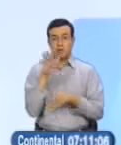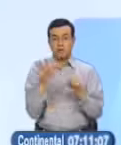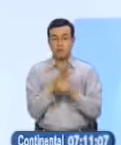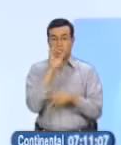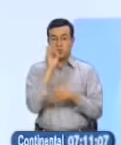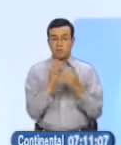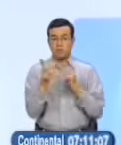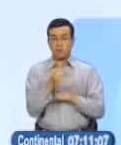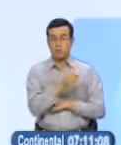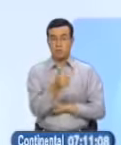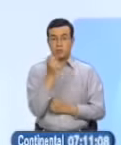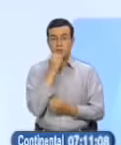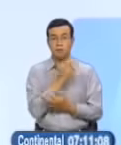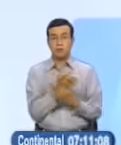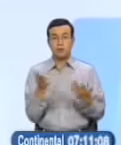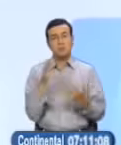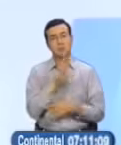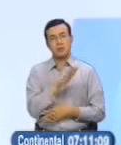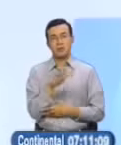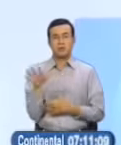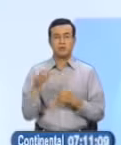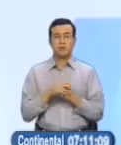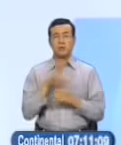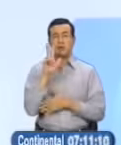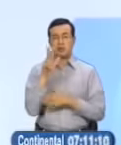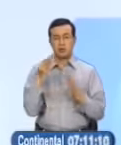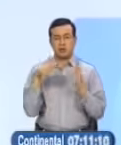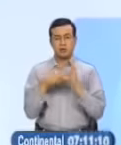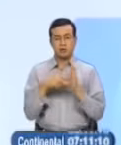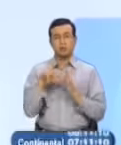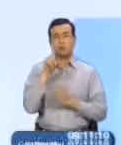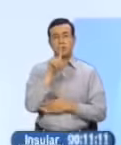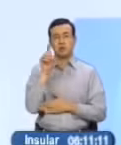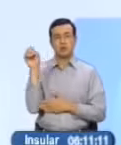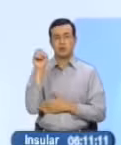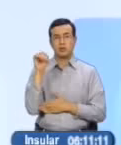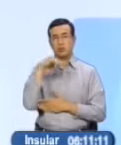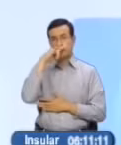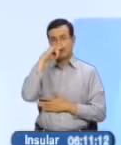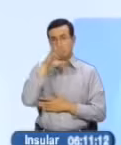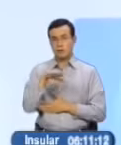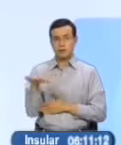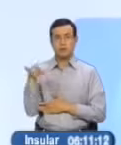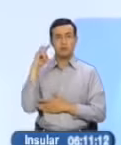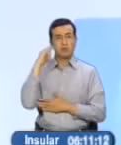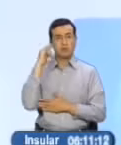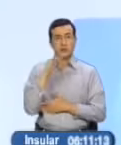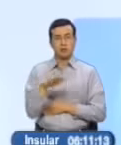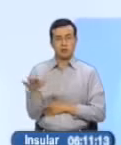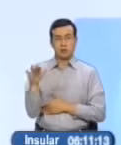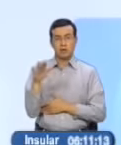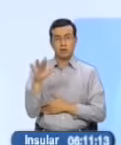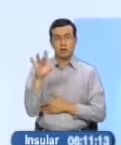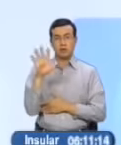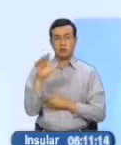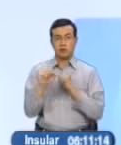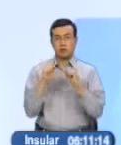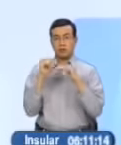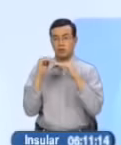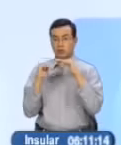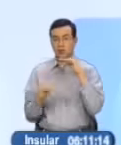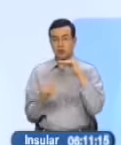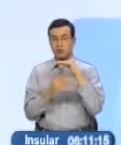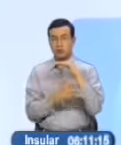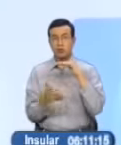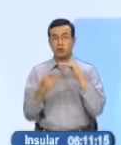personas que yo he mencionado, alrededor de 3.100 son niños niñas, wow, menores de 5 años